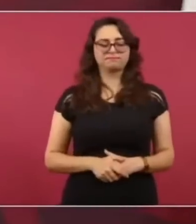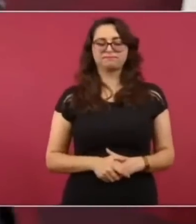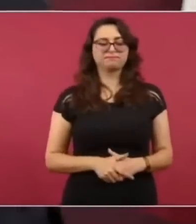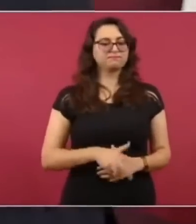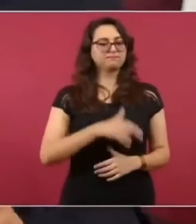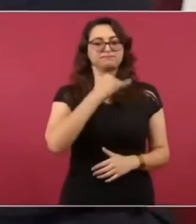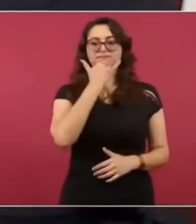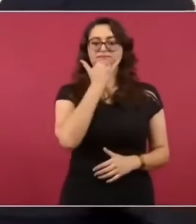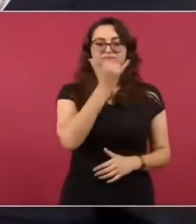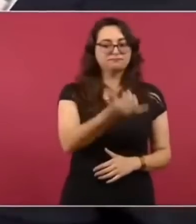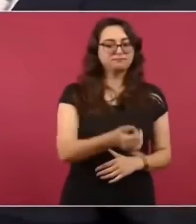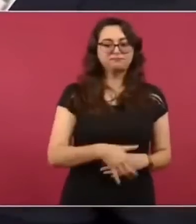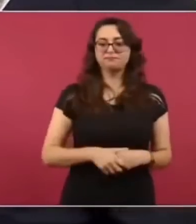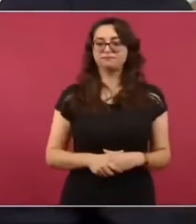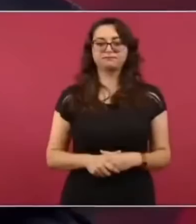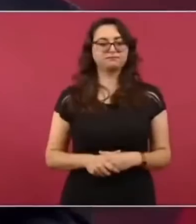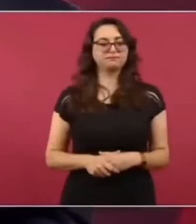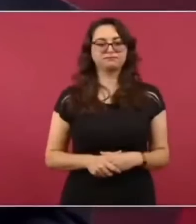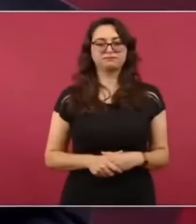No, sí,